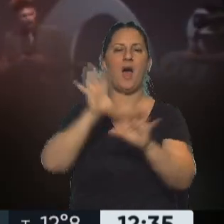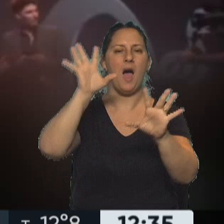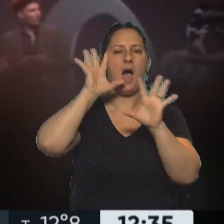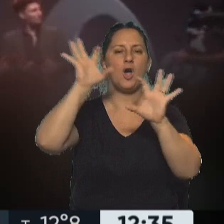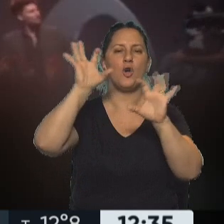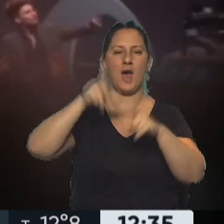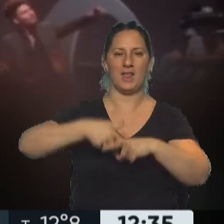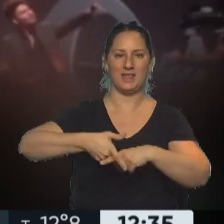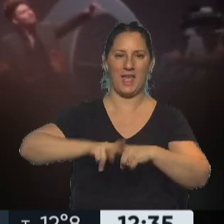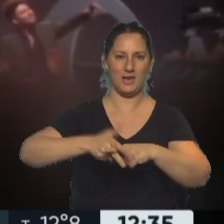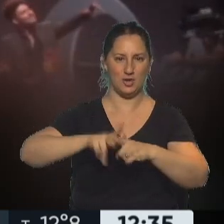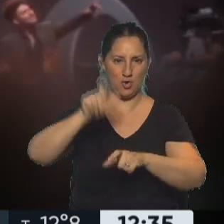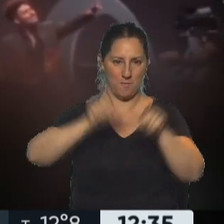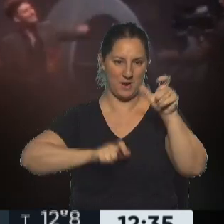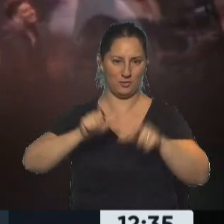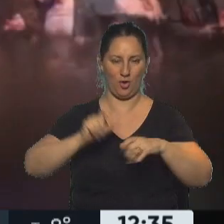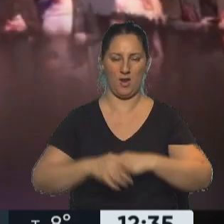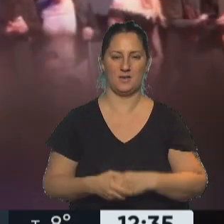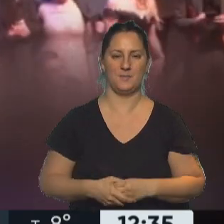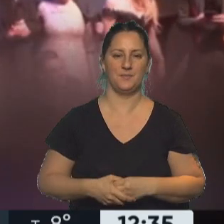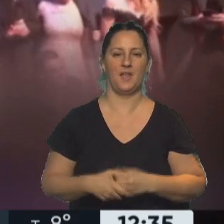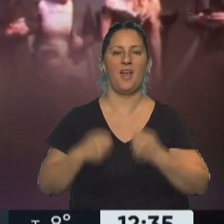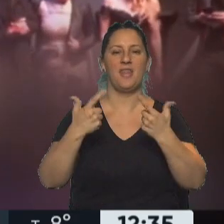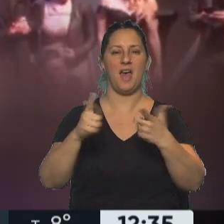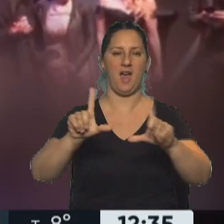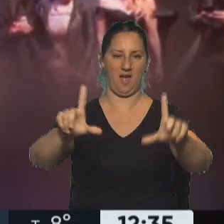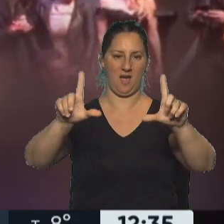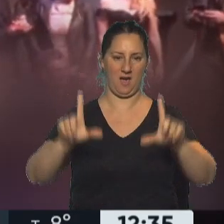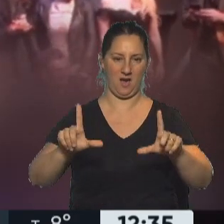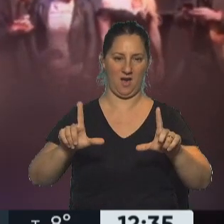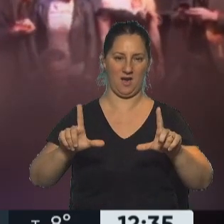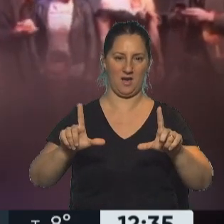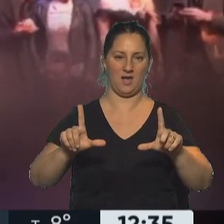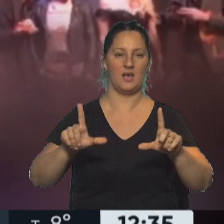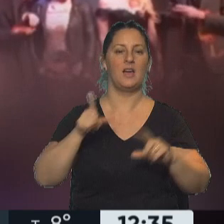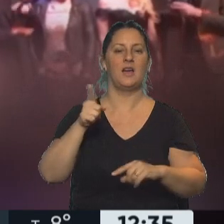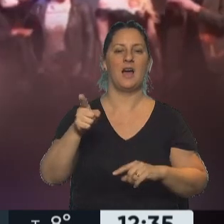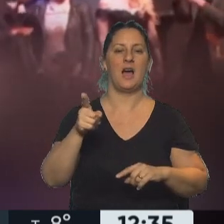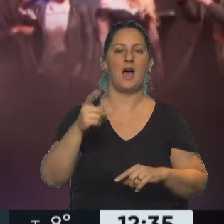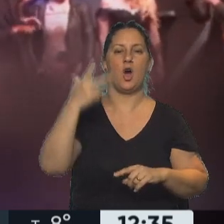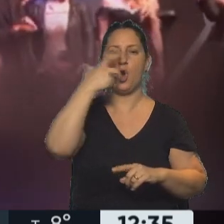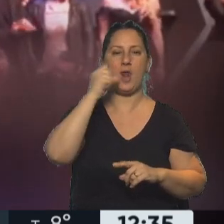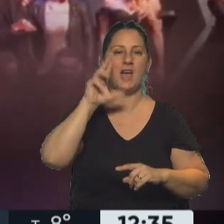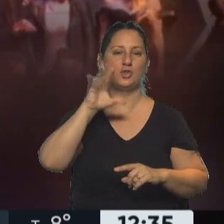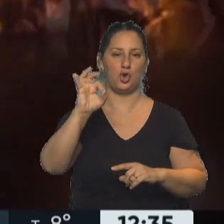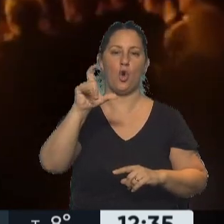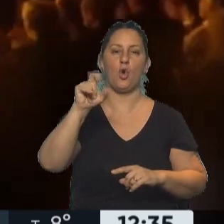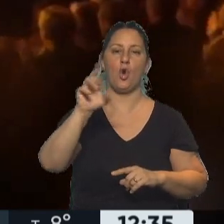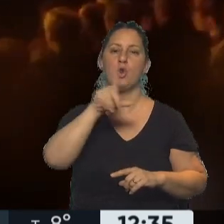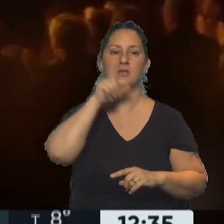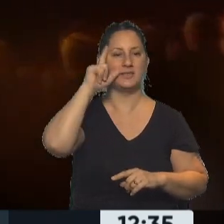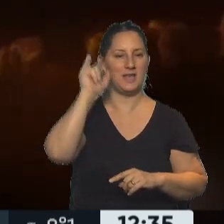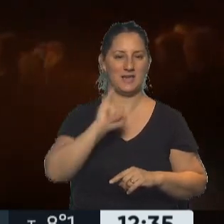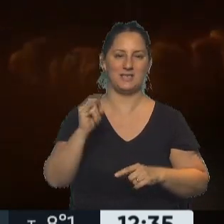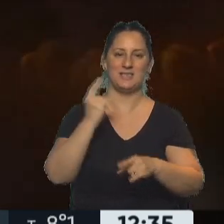los técnicos, ¿no? Como fue el momento de darle una plaqueta al negro, si hay que decirlo, a Horacito, el negro Cortés, quien nos recibe